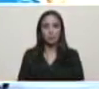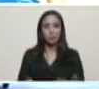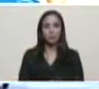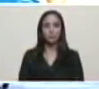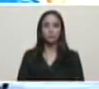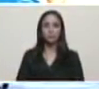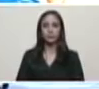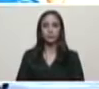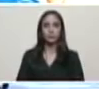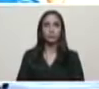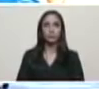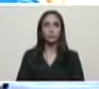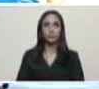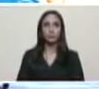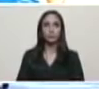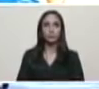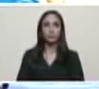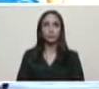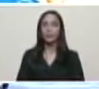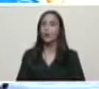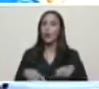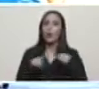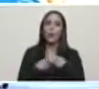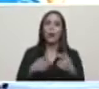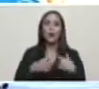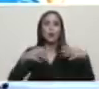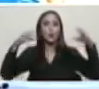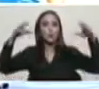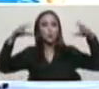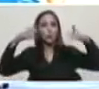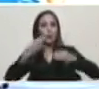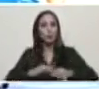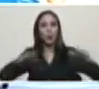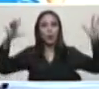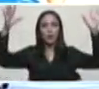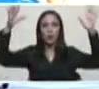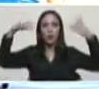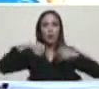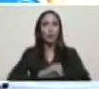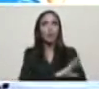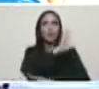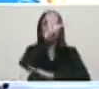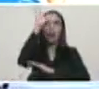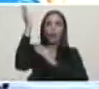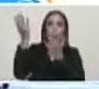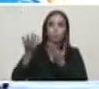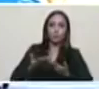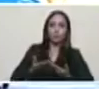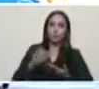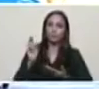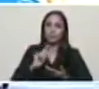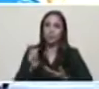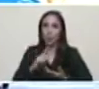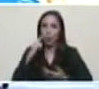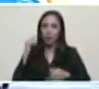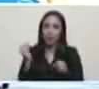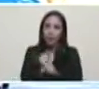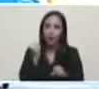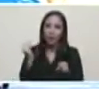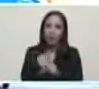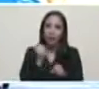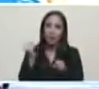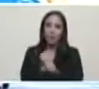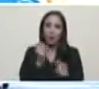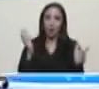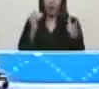caer como lluvia de la nada o del cielo no el mundo nuevo Hay que garlo